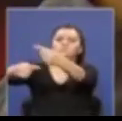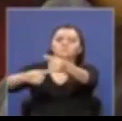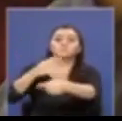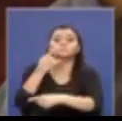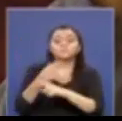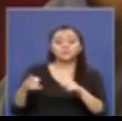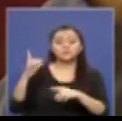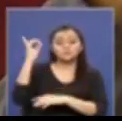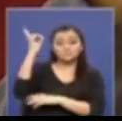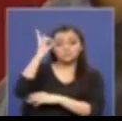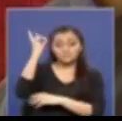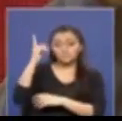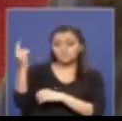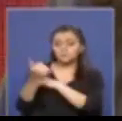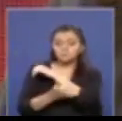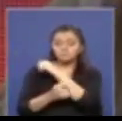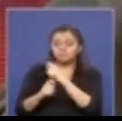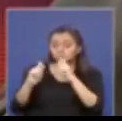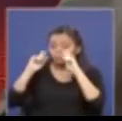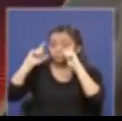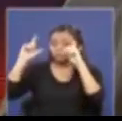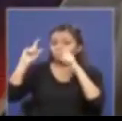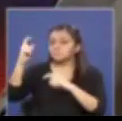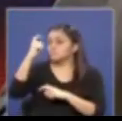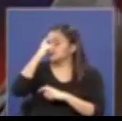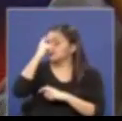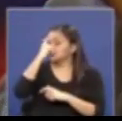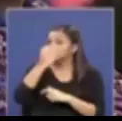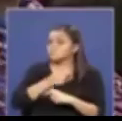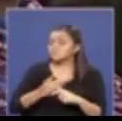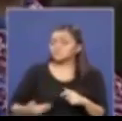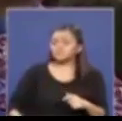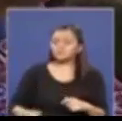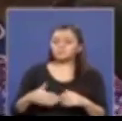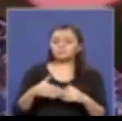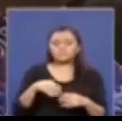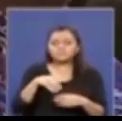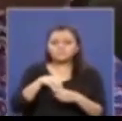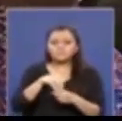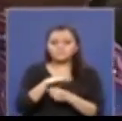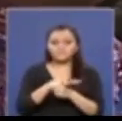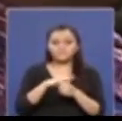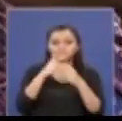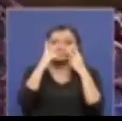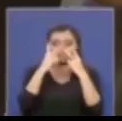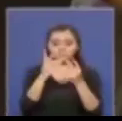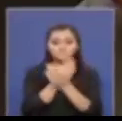caso admirable. Realmente lo que ha hecho Evo Morales es impresionante. Veamos el